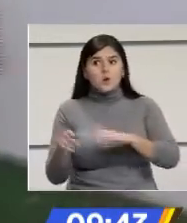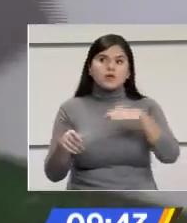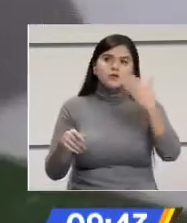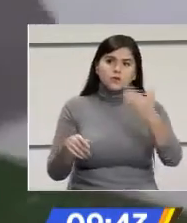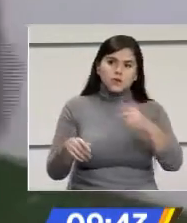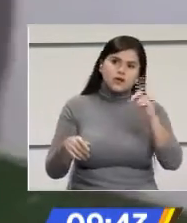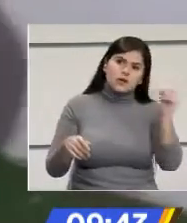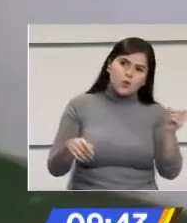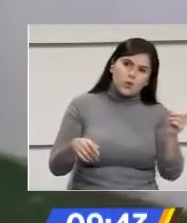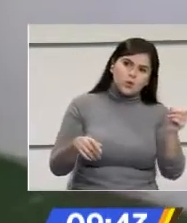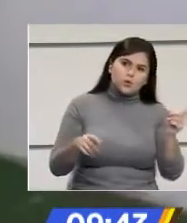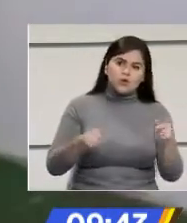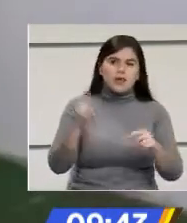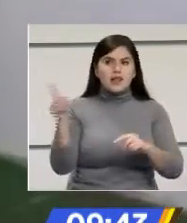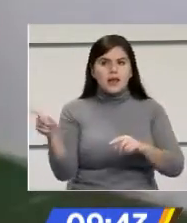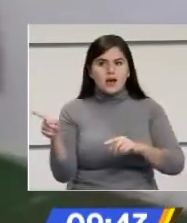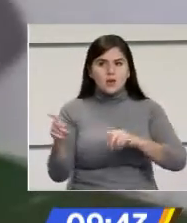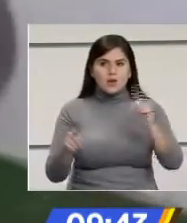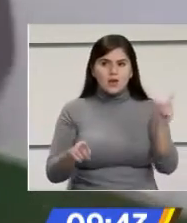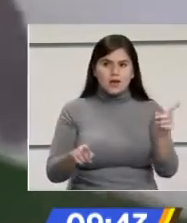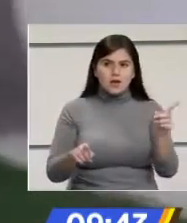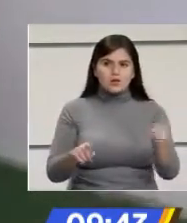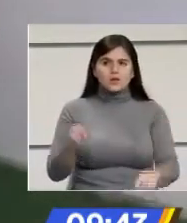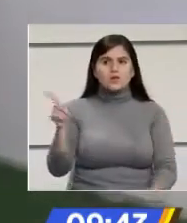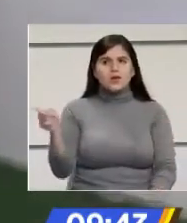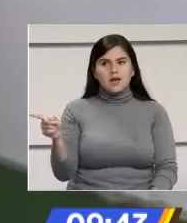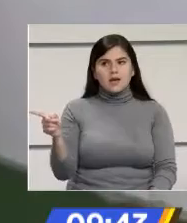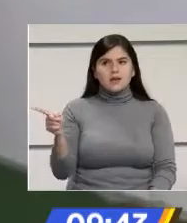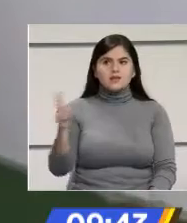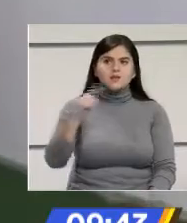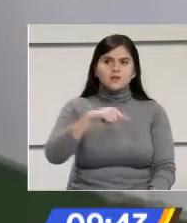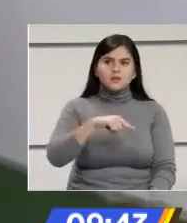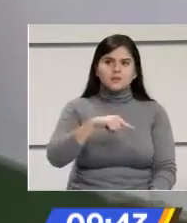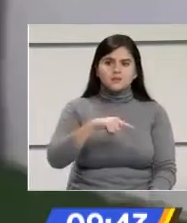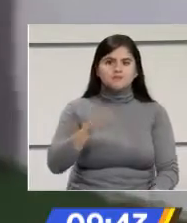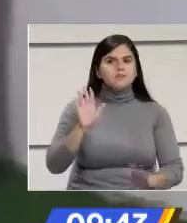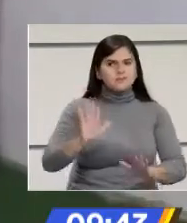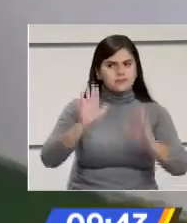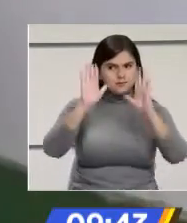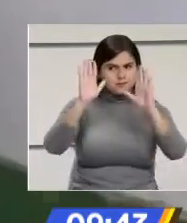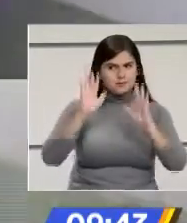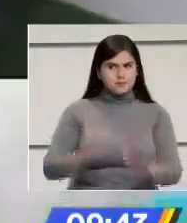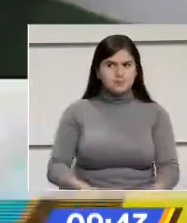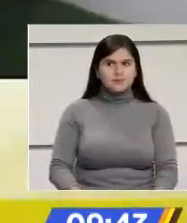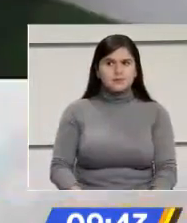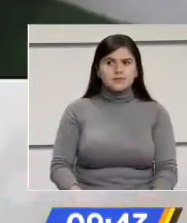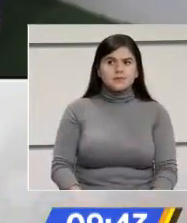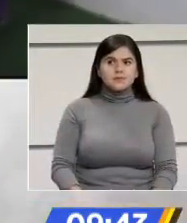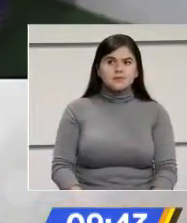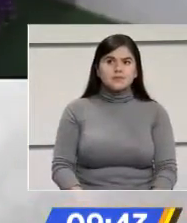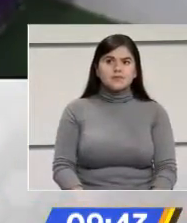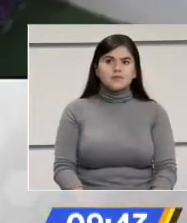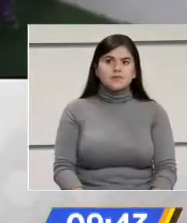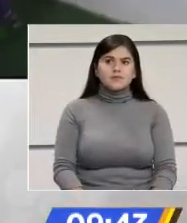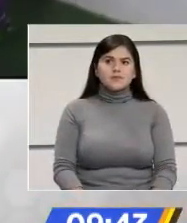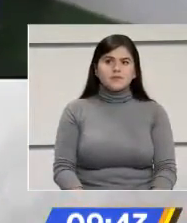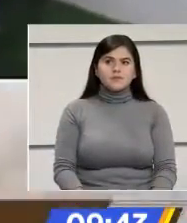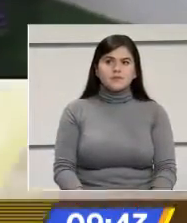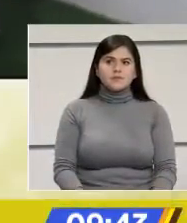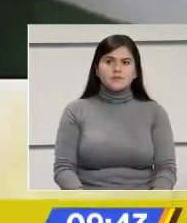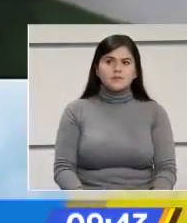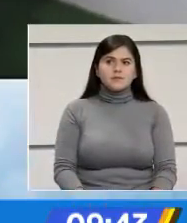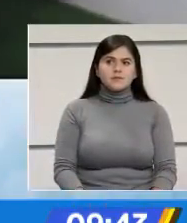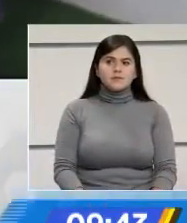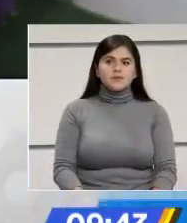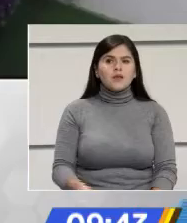lado, lado, lado, lado. Excelente. A eso le vamos a ponerle un poquito